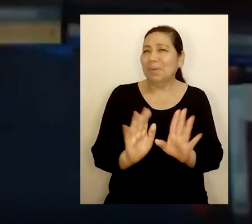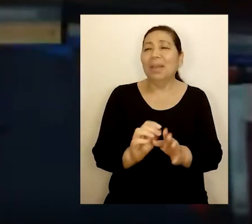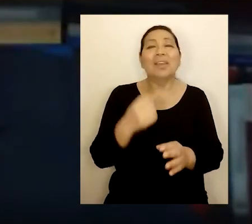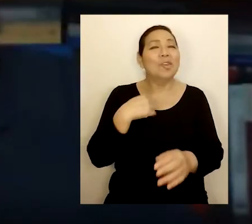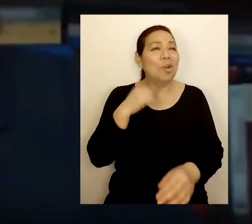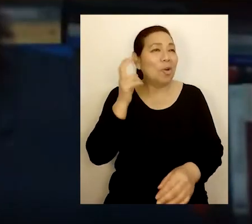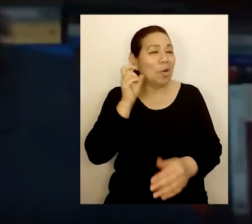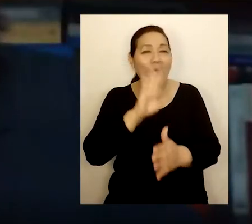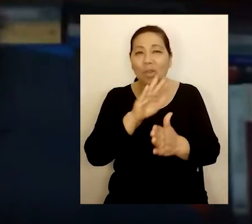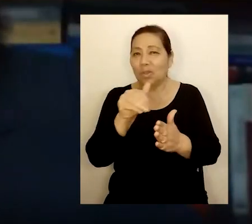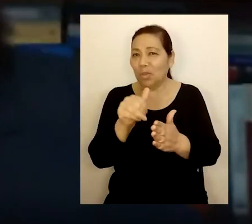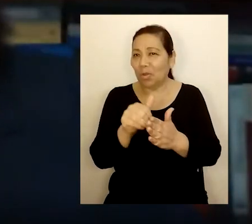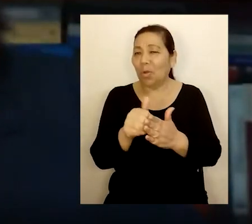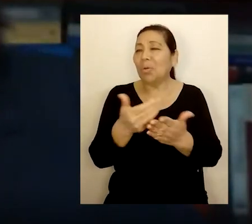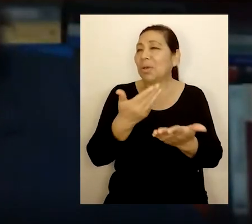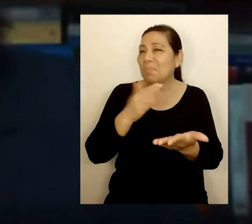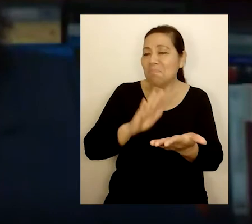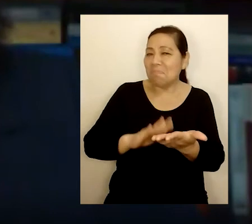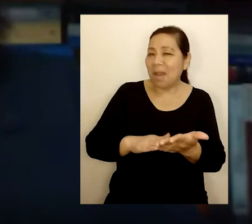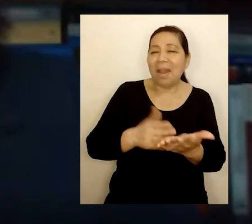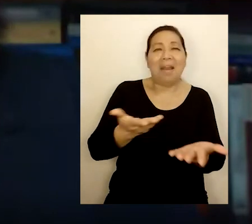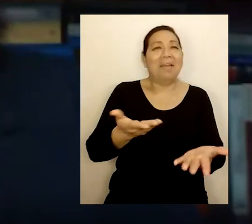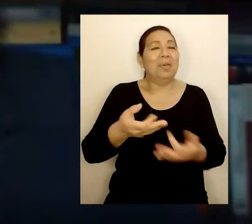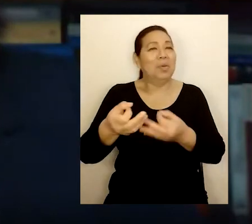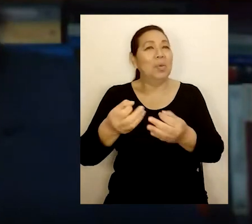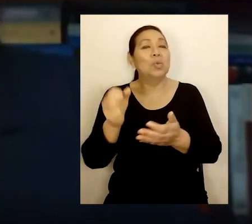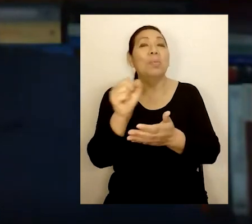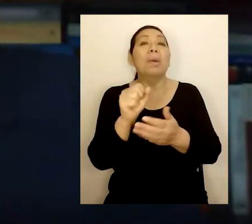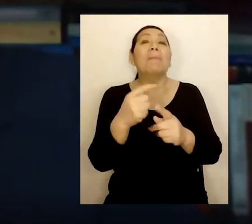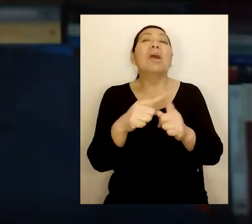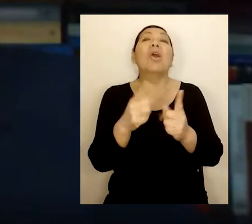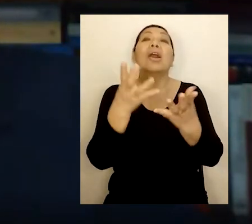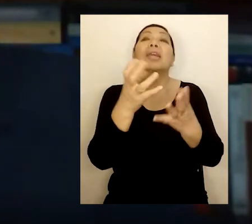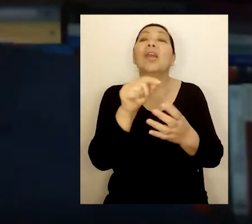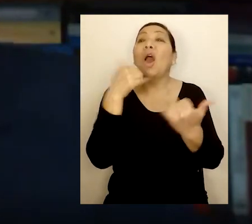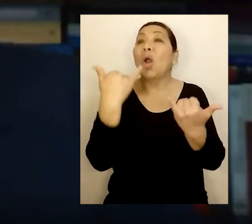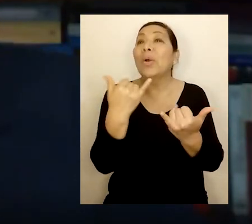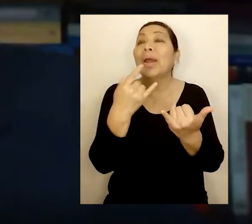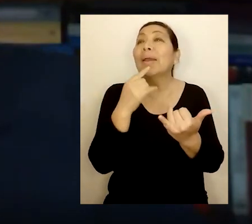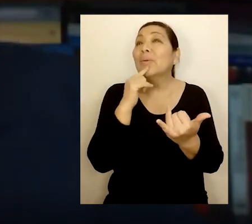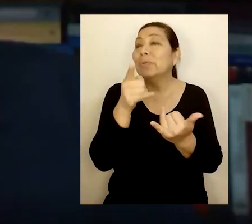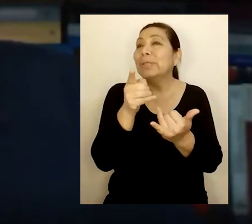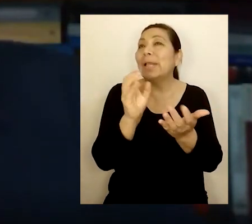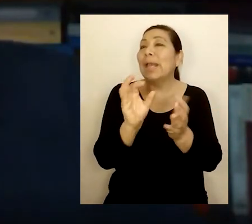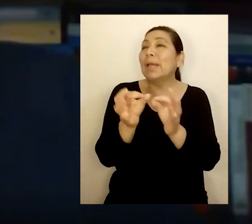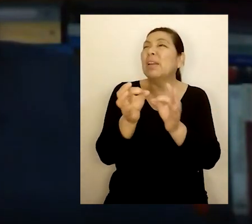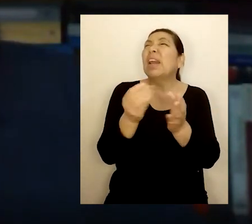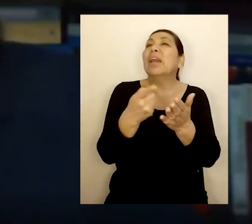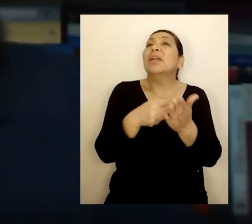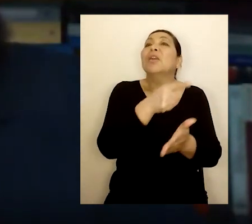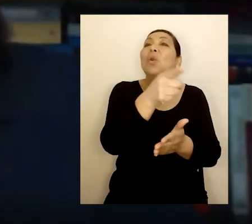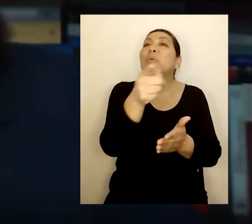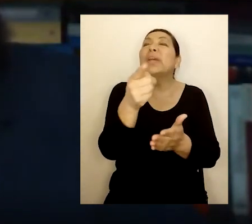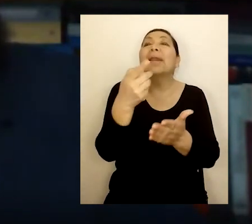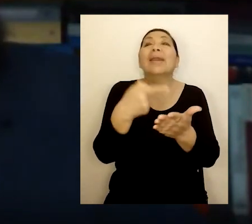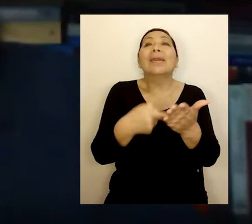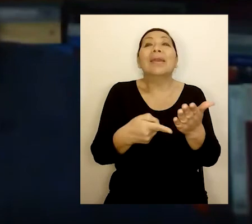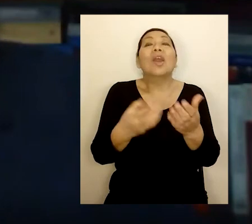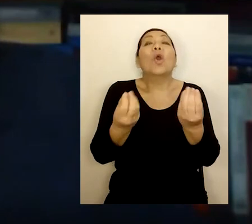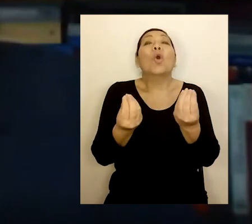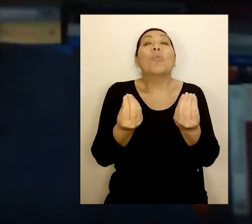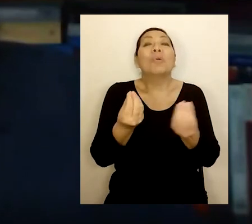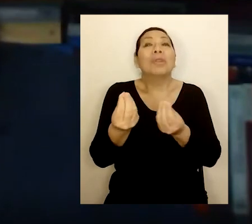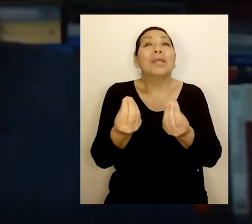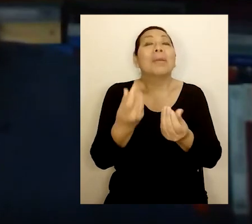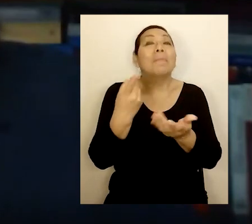le he escuchado todo lo que le ha afectado, todo lo que he ido a cuestionar a la Suprema. Quiero que ahora que me diga qué es lo que usted considera que,